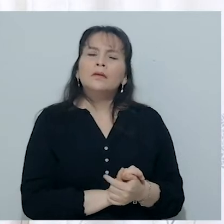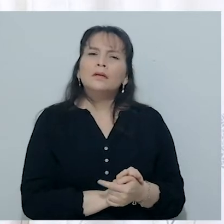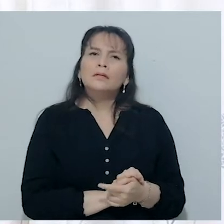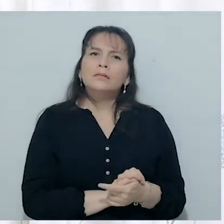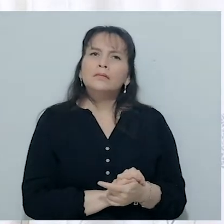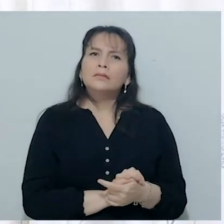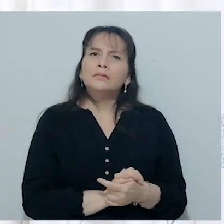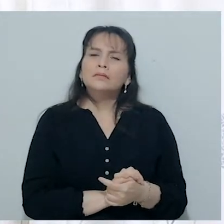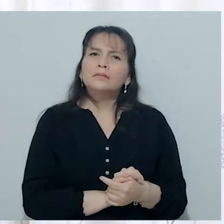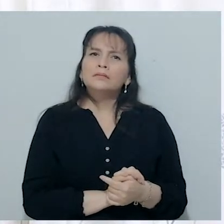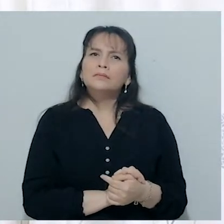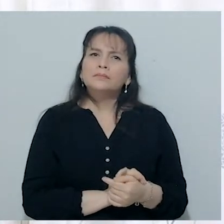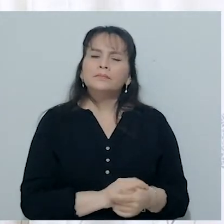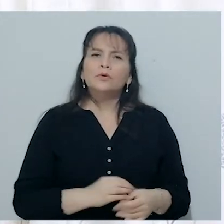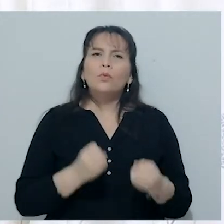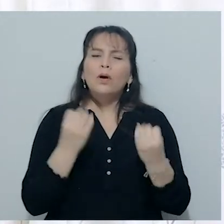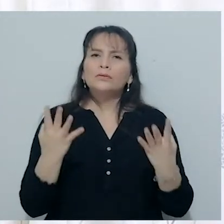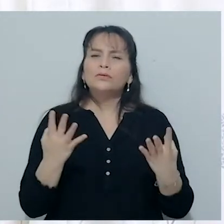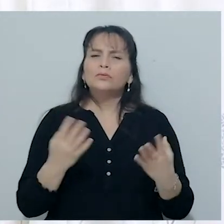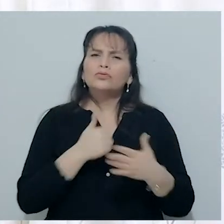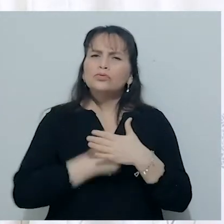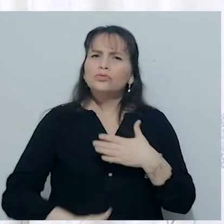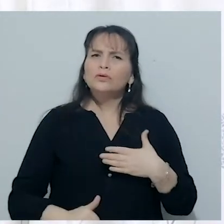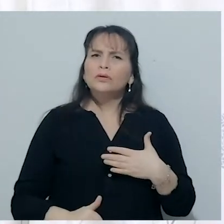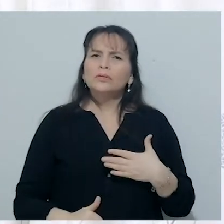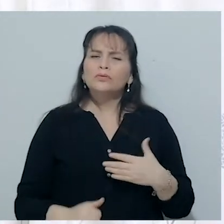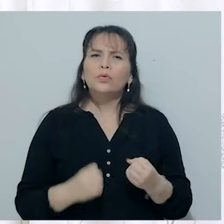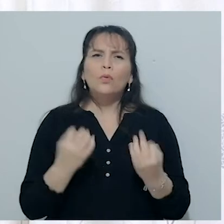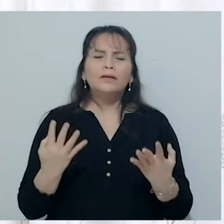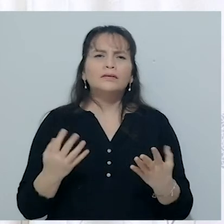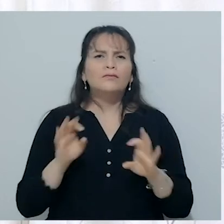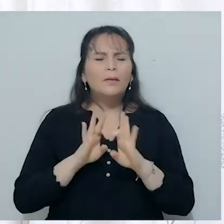dificultades para inculcar principios sólidos y bíblicos a nuestros hijos.